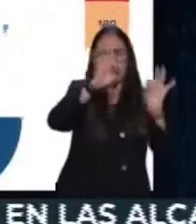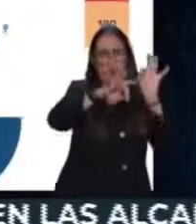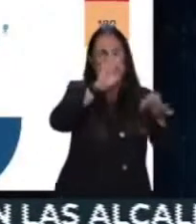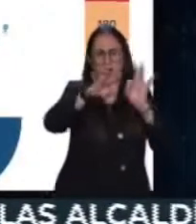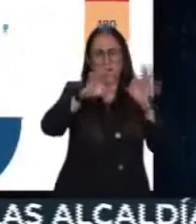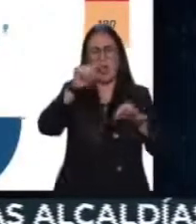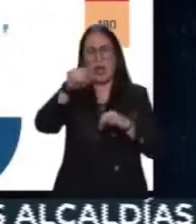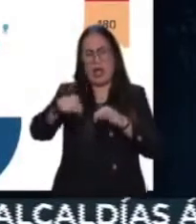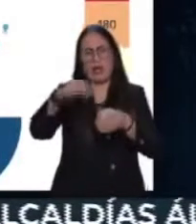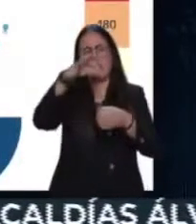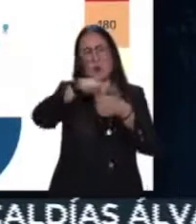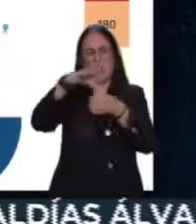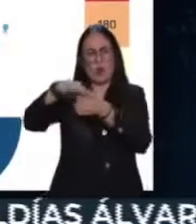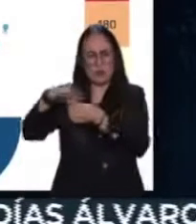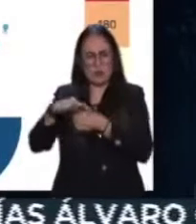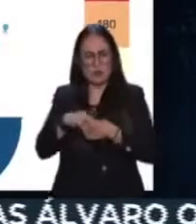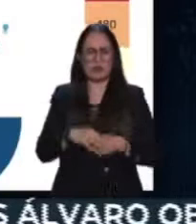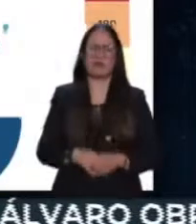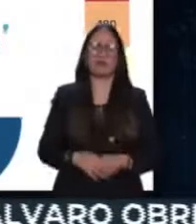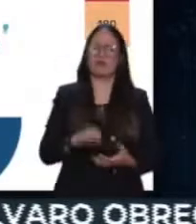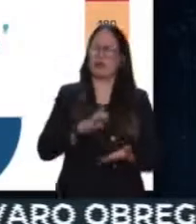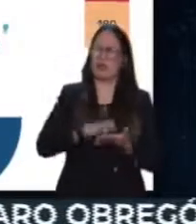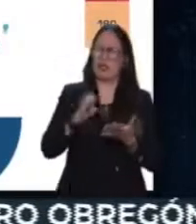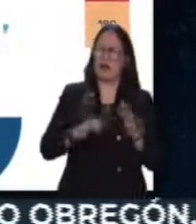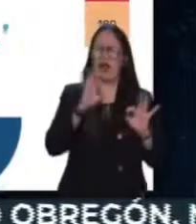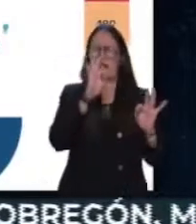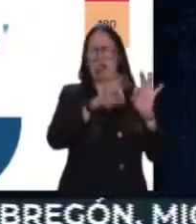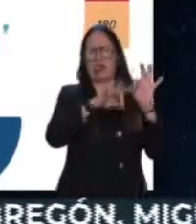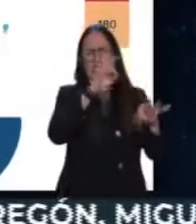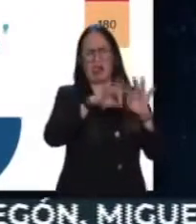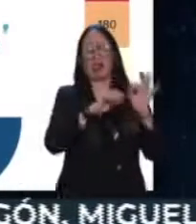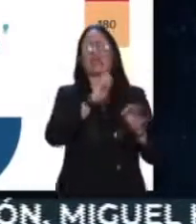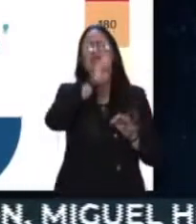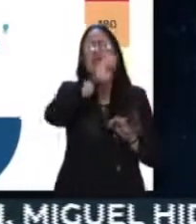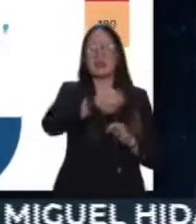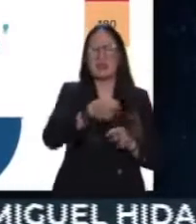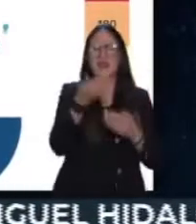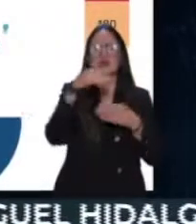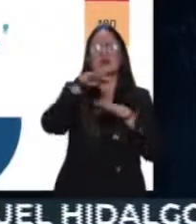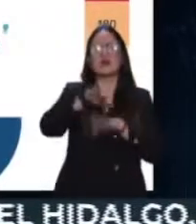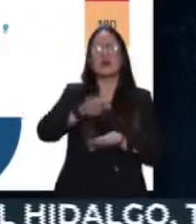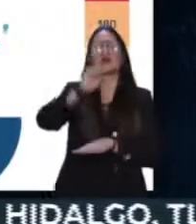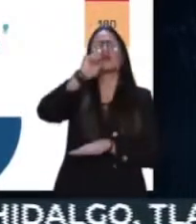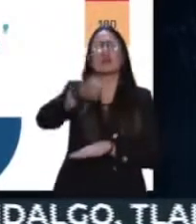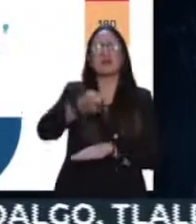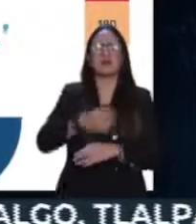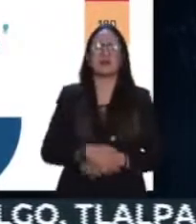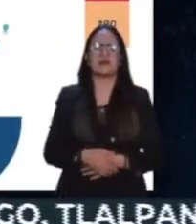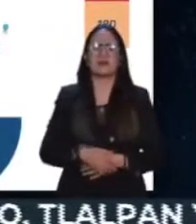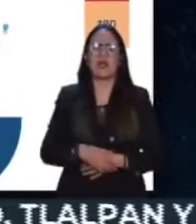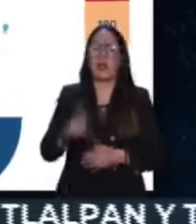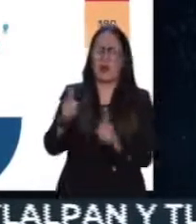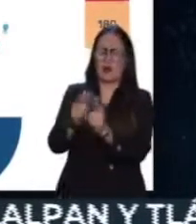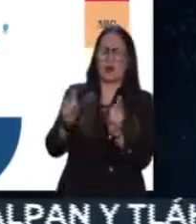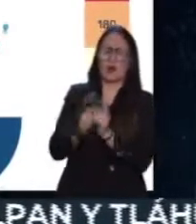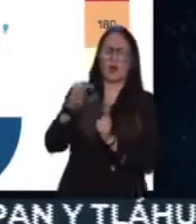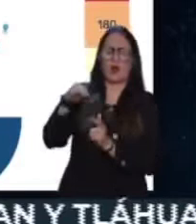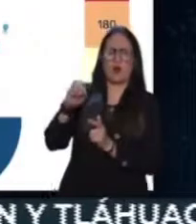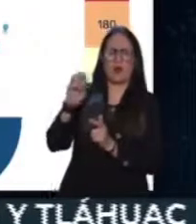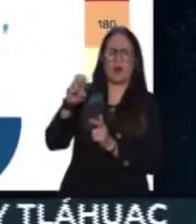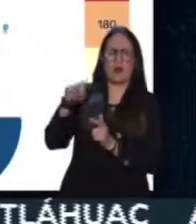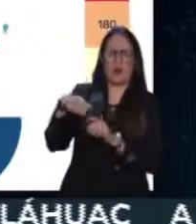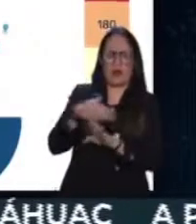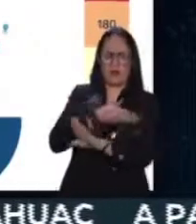votación Juan Azul. ¿Qué tipo de manipulación, de qué tendencias estamos hablando? La mayoría era en contra de Morena, decían ni un